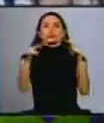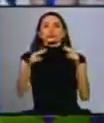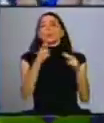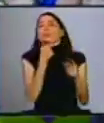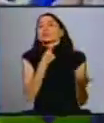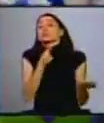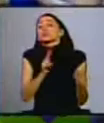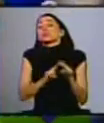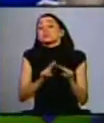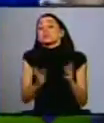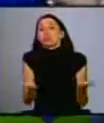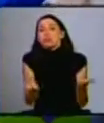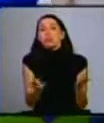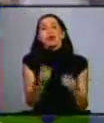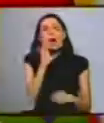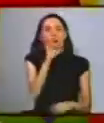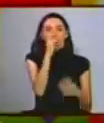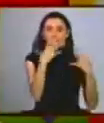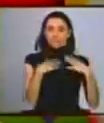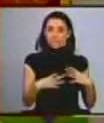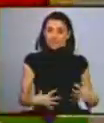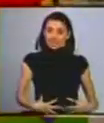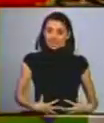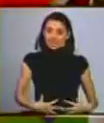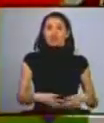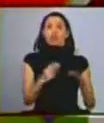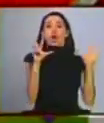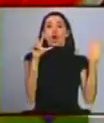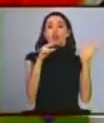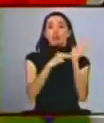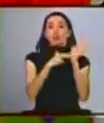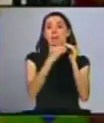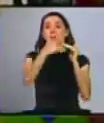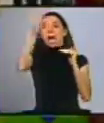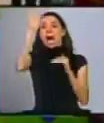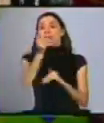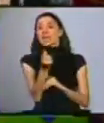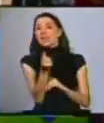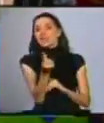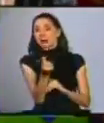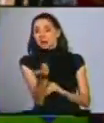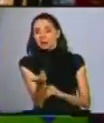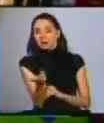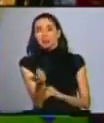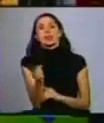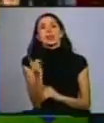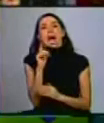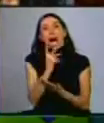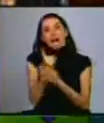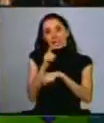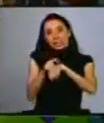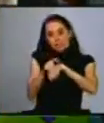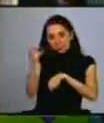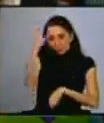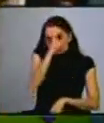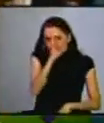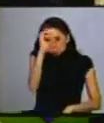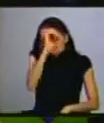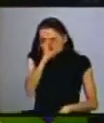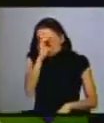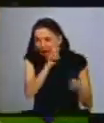de panorama. Es posible encontrar un vestido desde los 8.000 pesos. Hay que darse el tiempo para buscar porque en